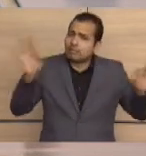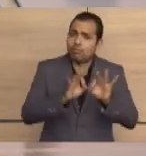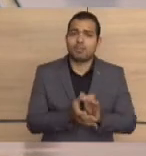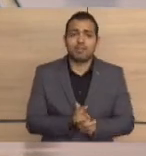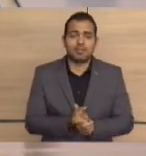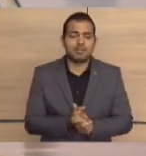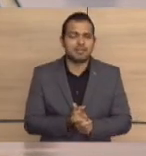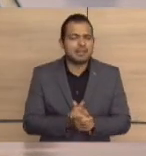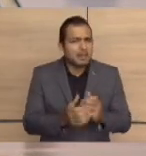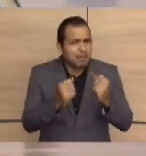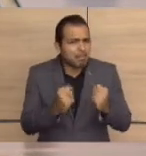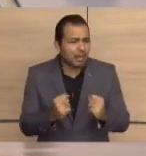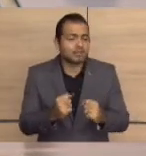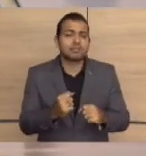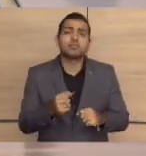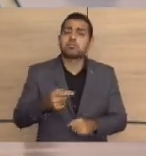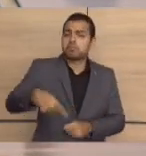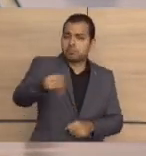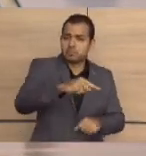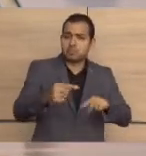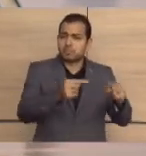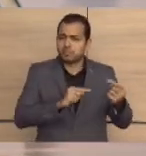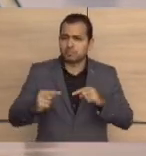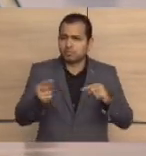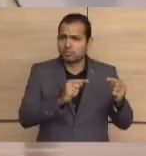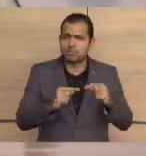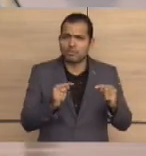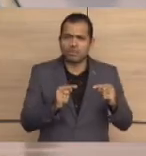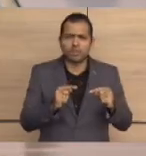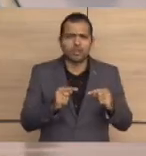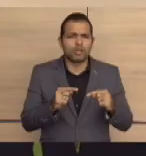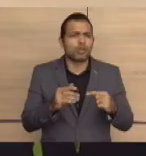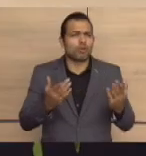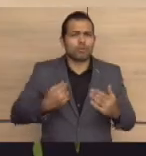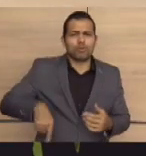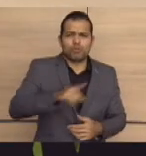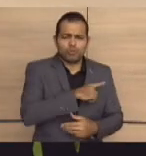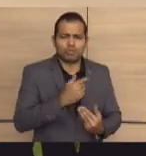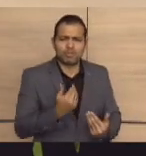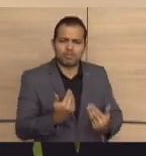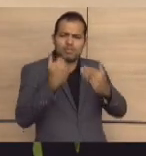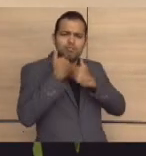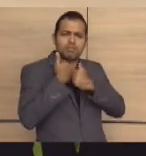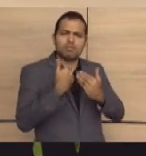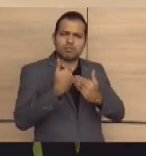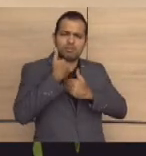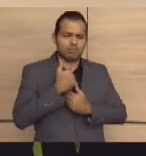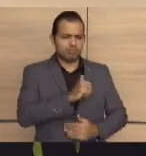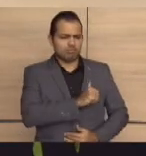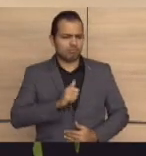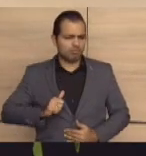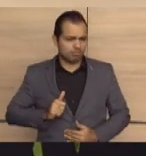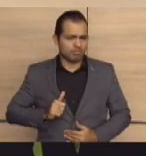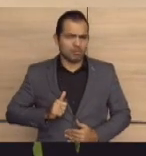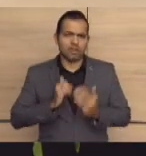nos lo hacen y profe lo toma y no ha sido nunca, cómo asumimos con responsabilidad ese gran reto de la autonomía educativa